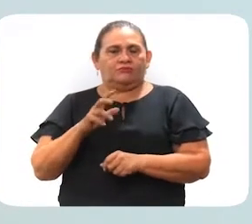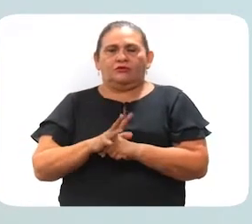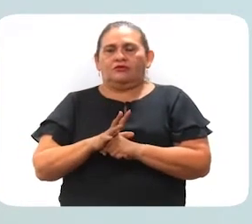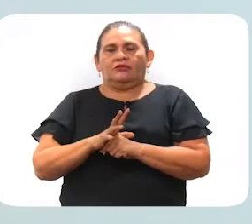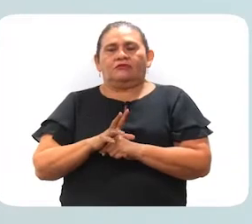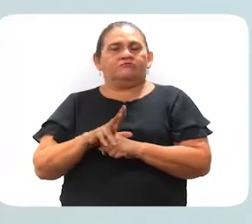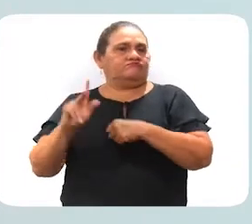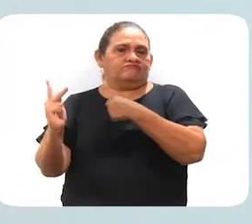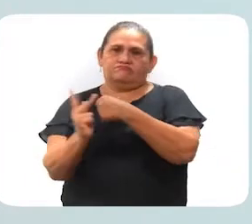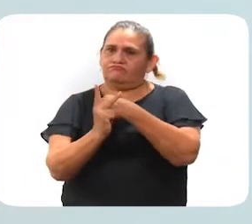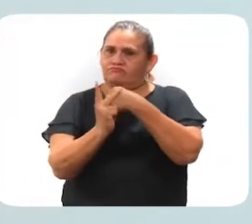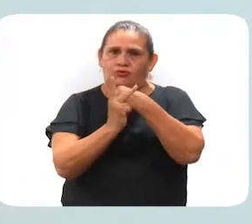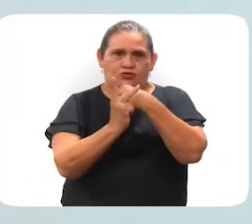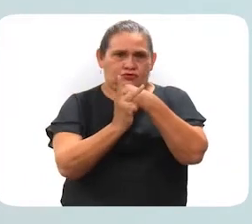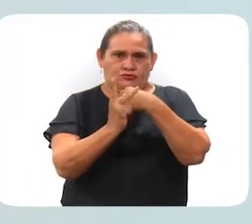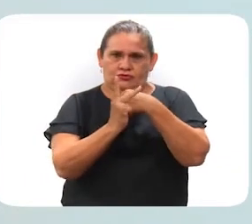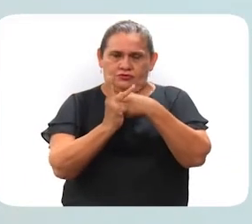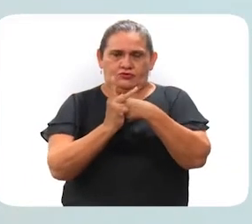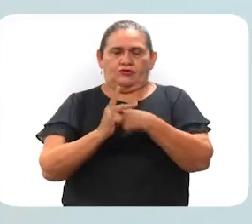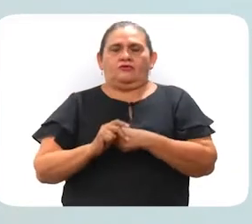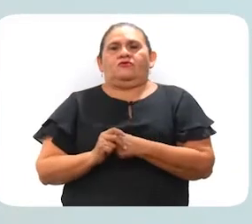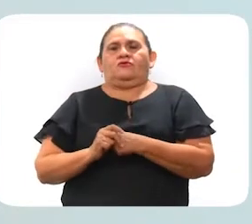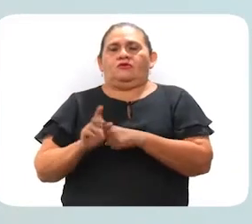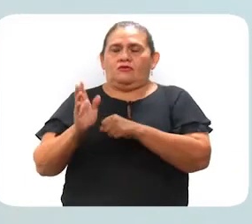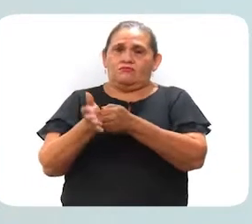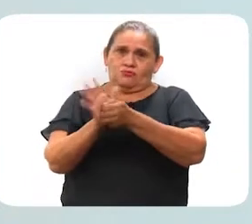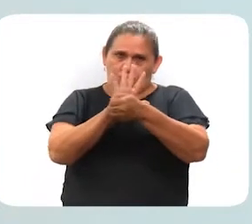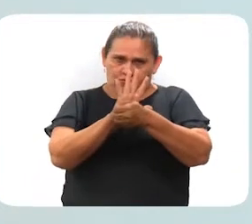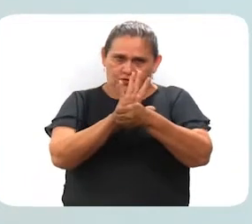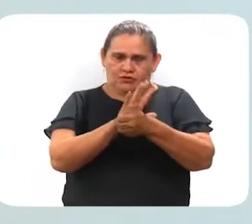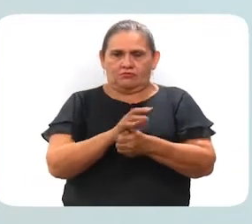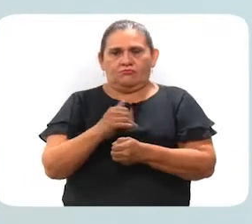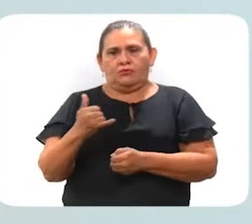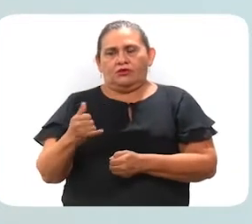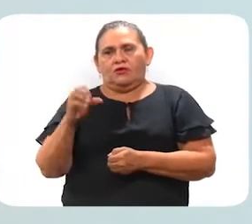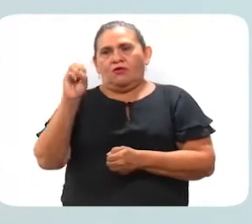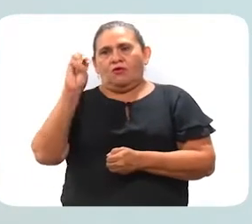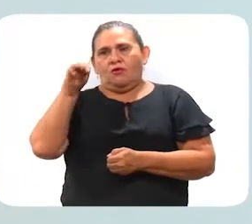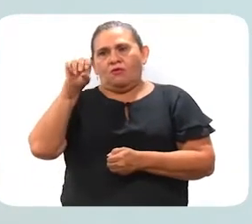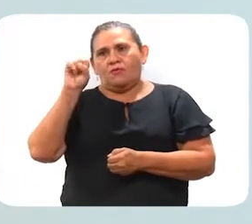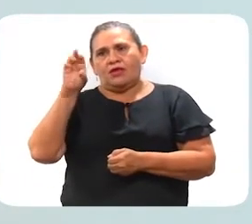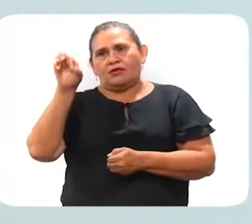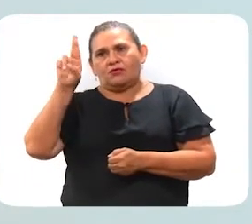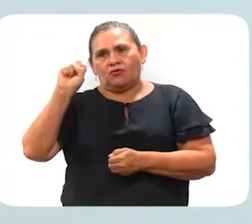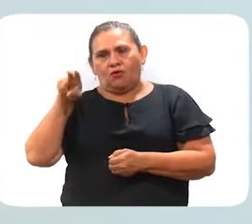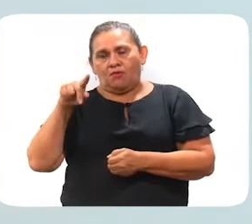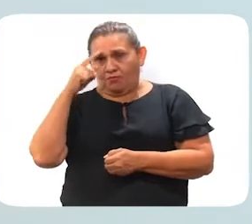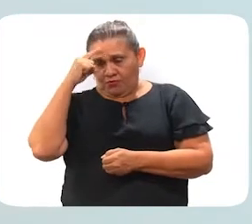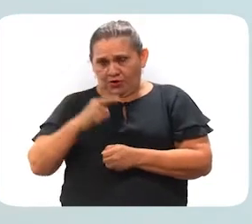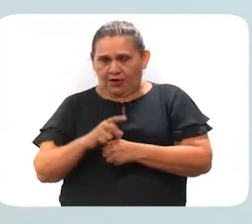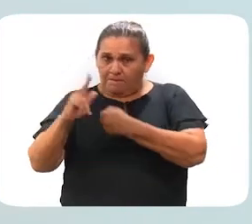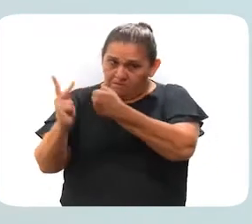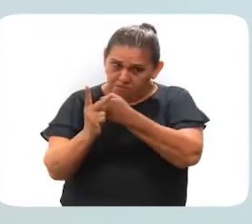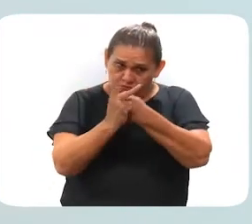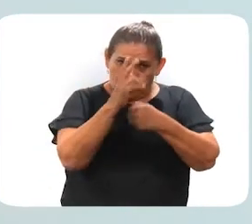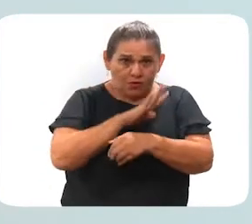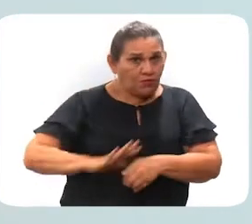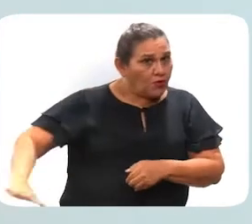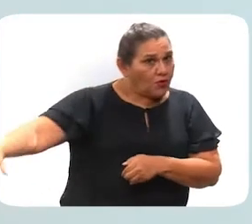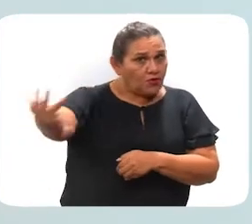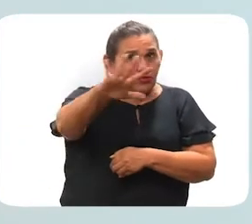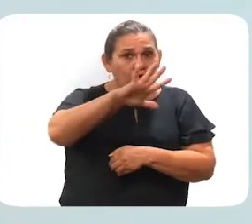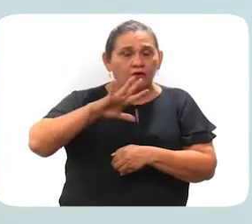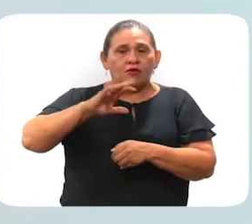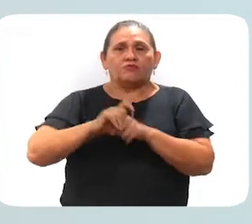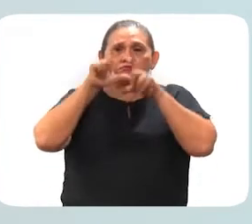está descrito que no brinda ninguna protección contra el COVID, incluida la variante Omicron, por lo que para protegernos entre todos se sugiere el